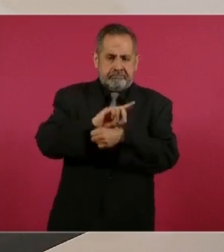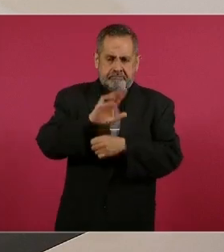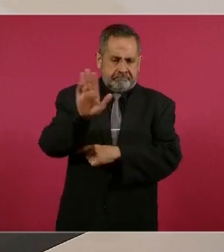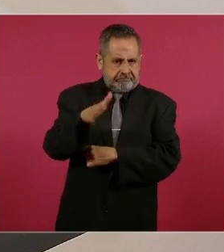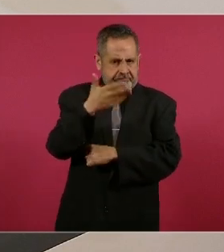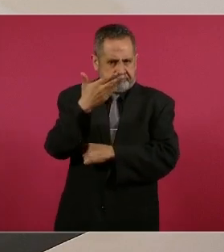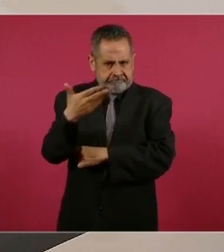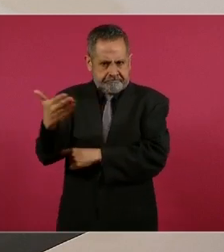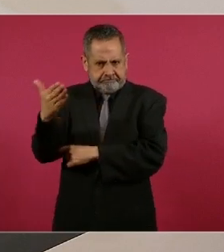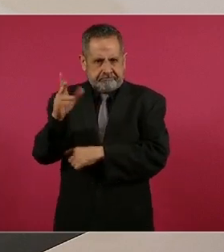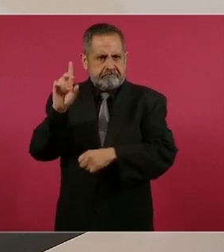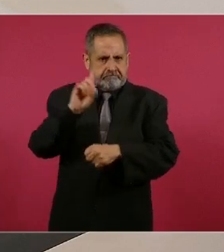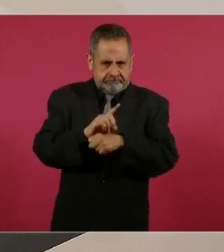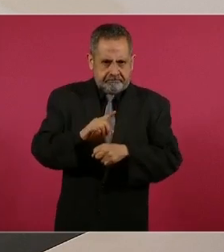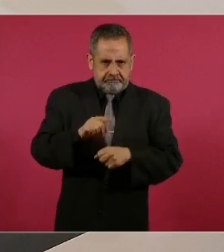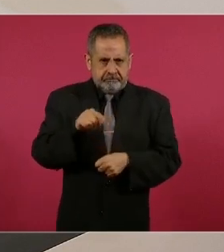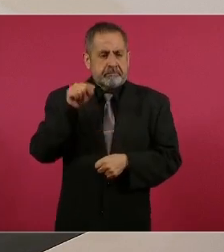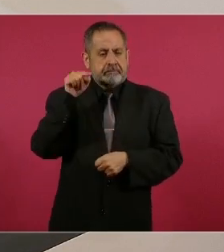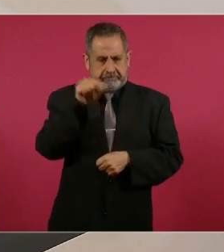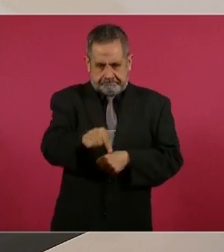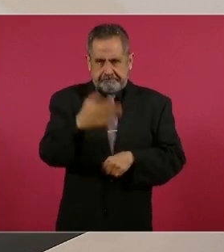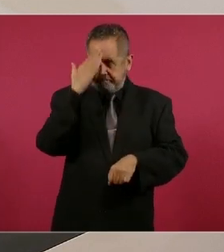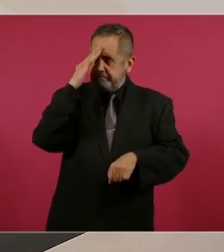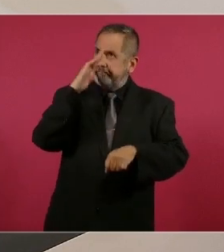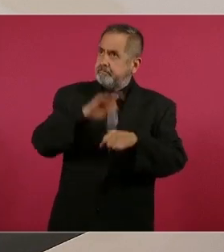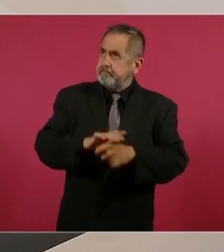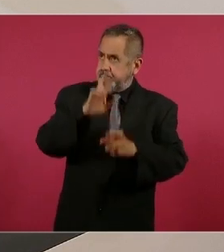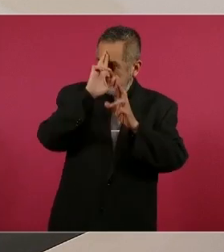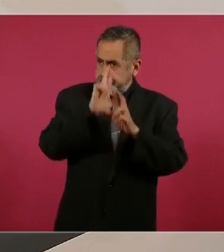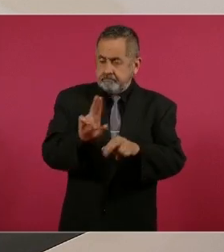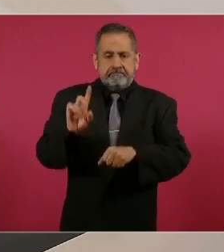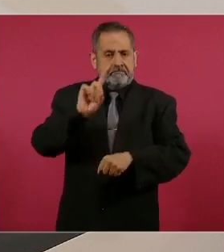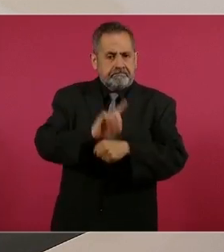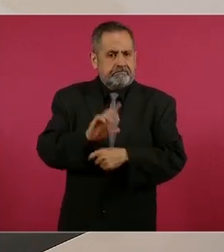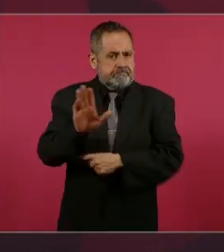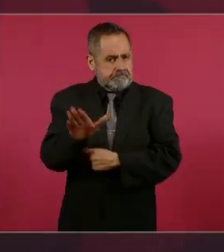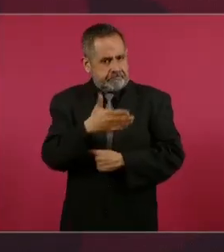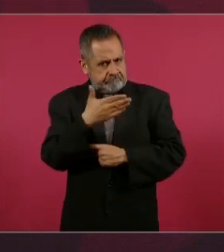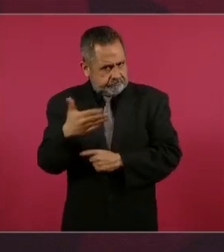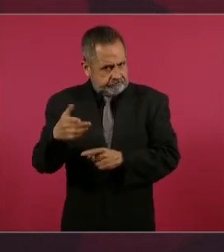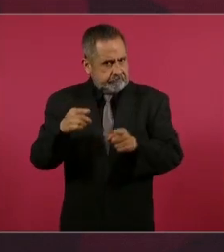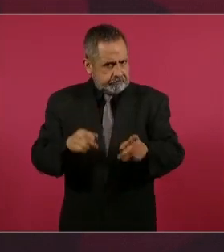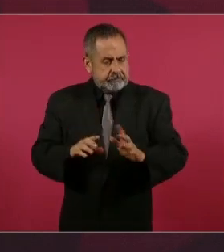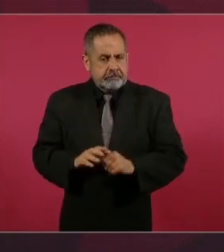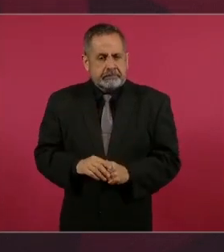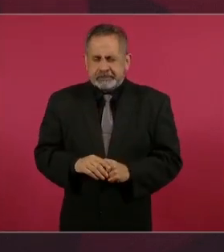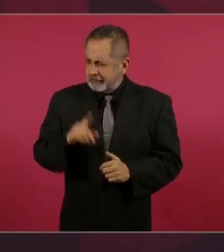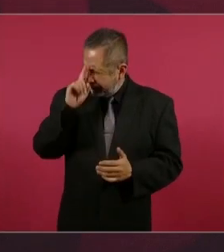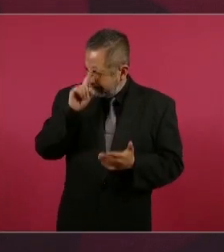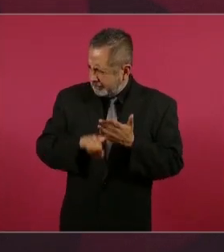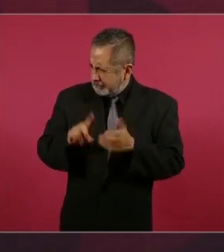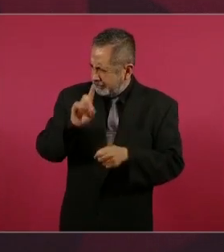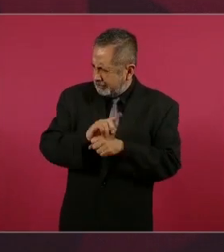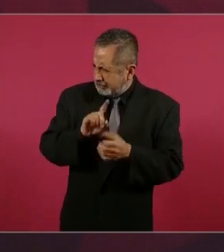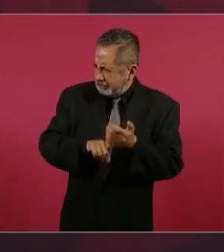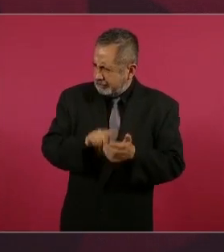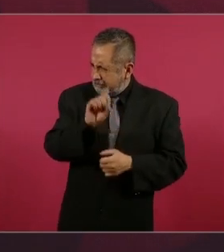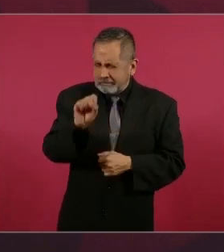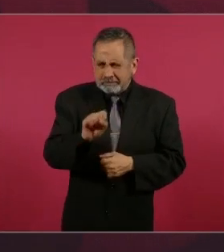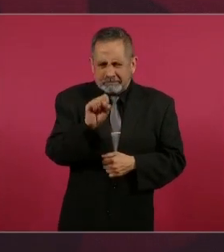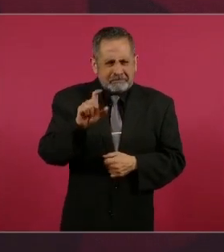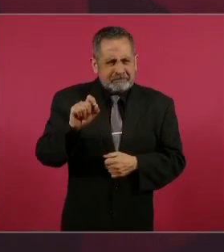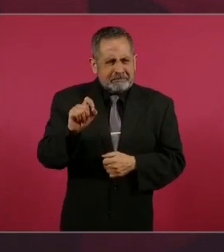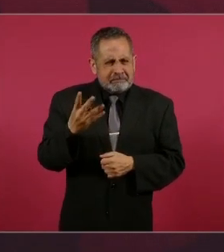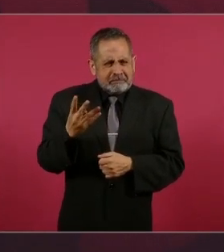Bandera. Ahí vamos a conmemorar el Día de la Bandera. Pero creo que es sábado, el